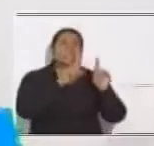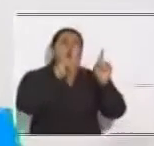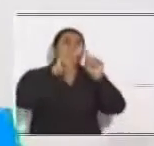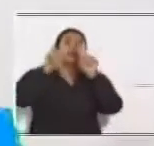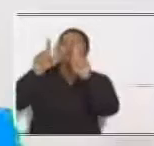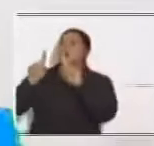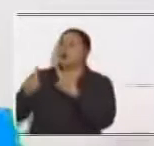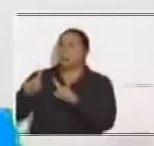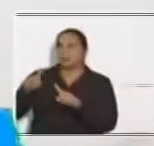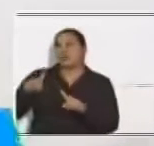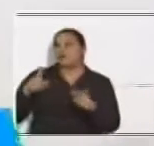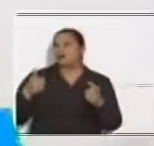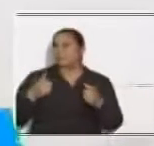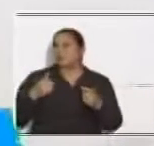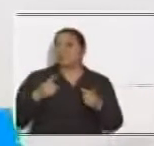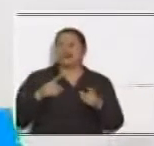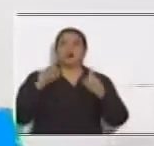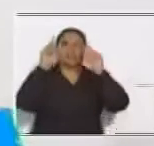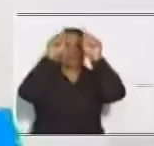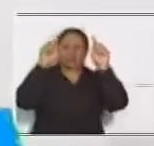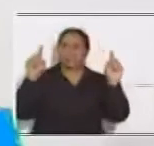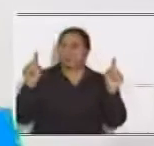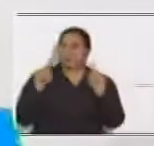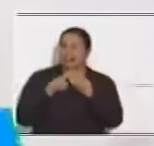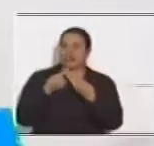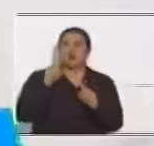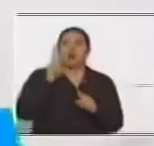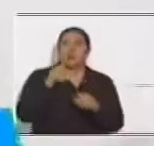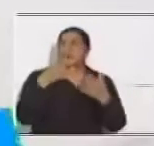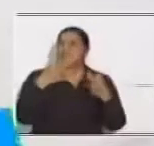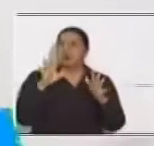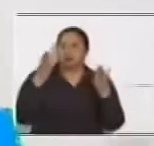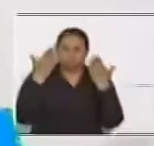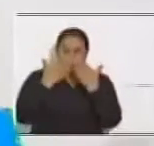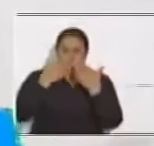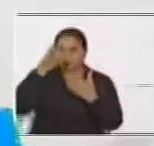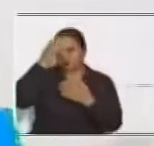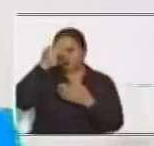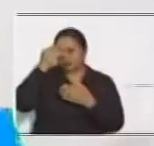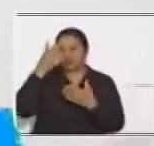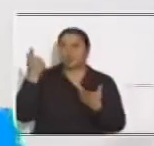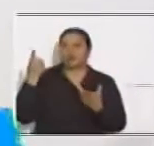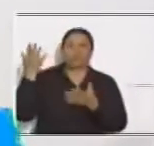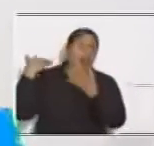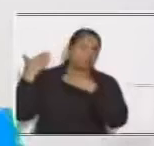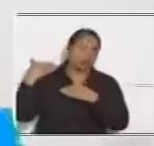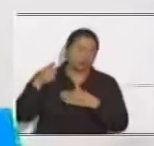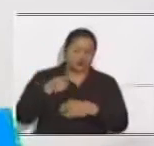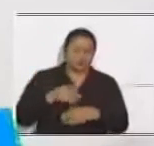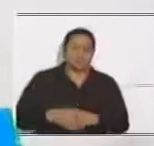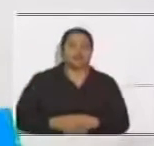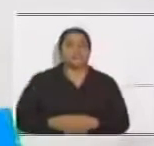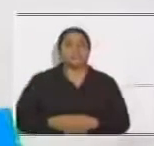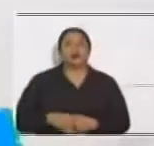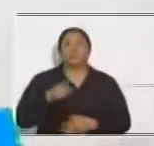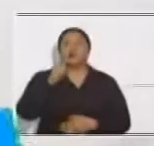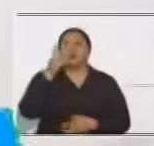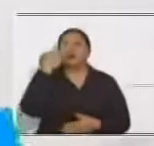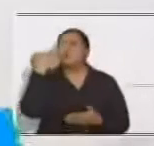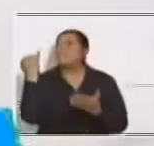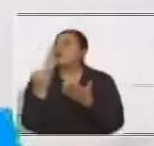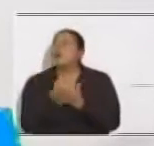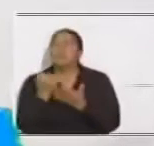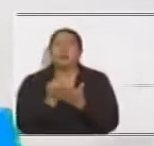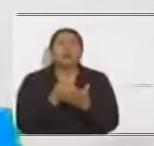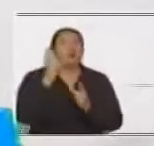que encuentren, que ya hayan estudiado con sus docentes. ¿Estamos bien? Investigar los